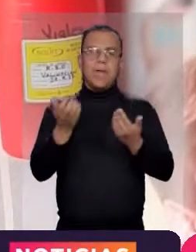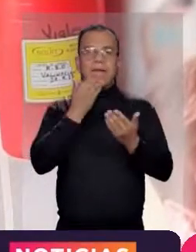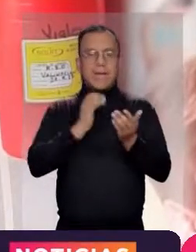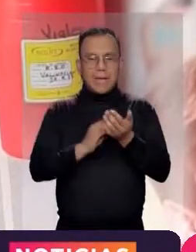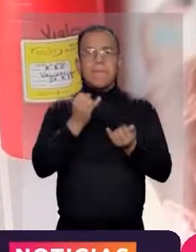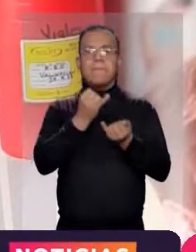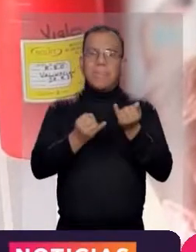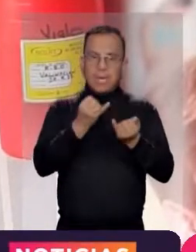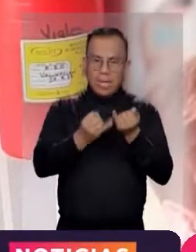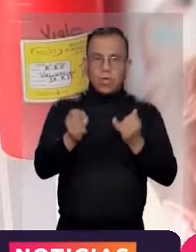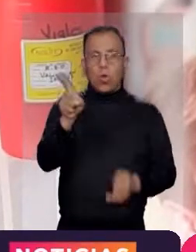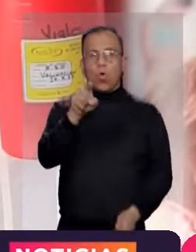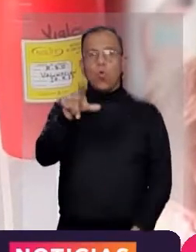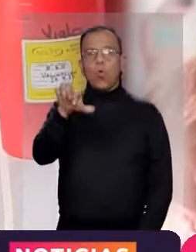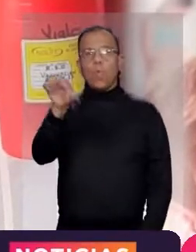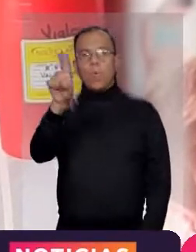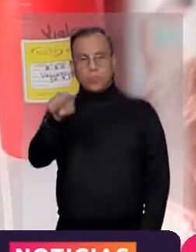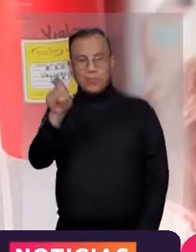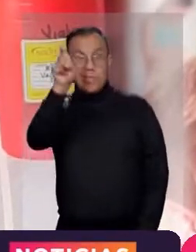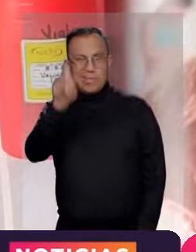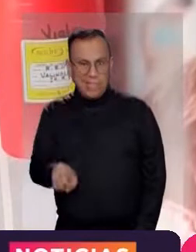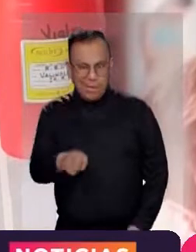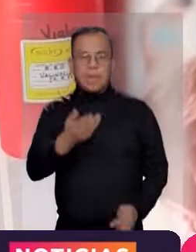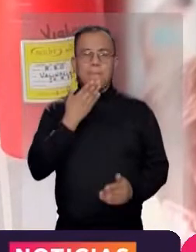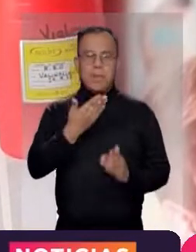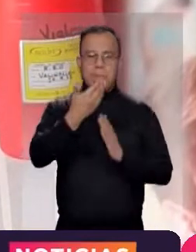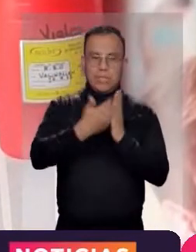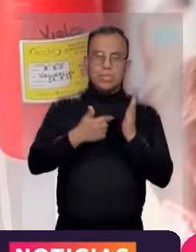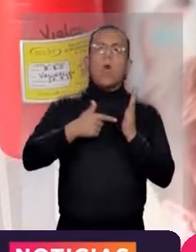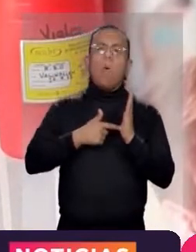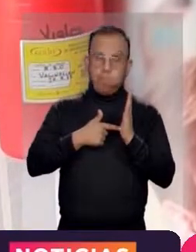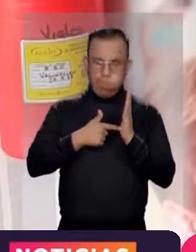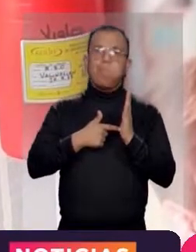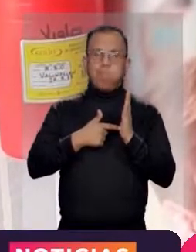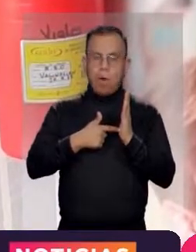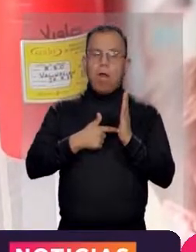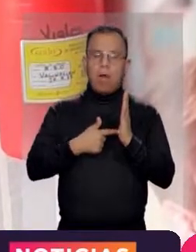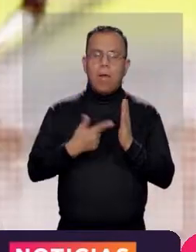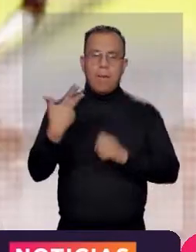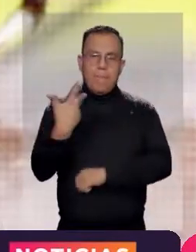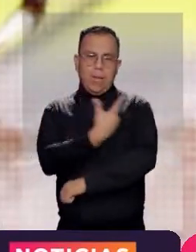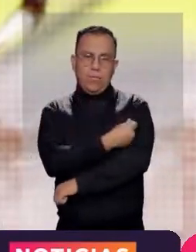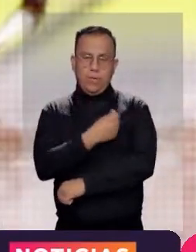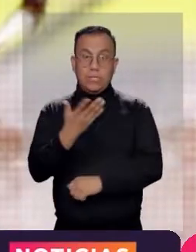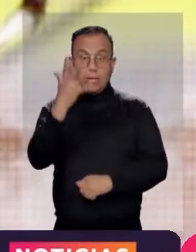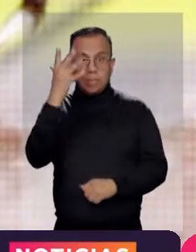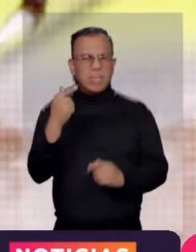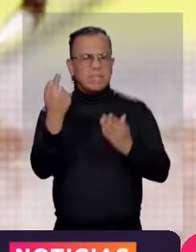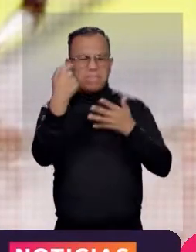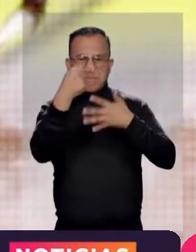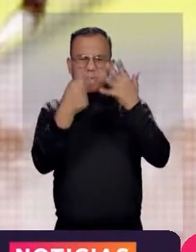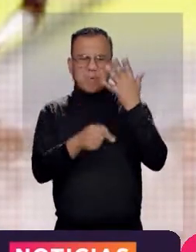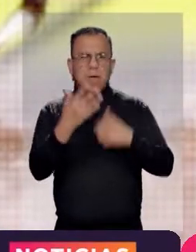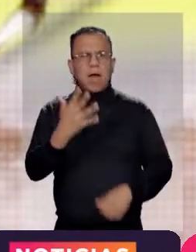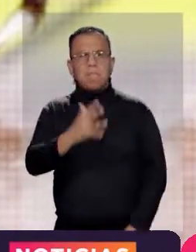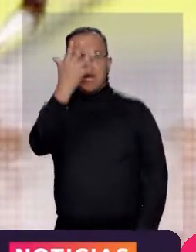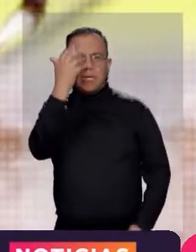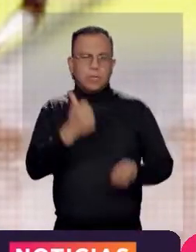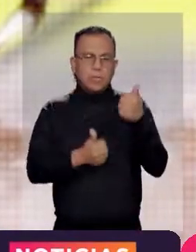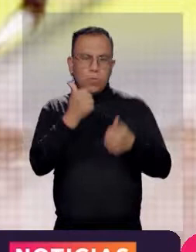el VIH, el lupus, deben tener una autorización para colocarse la vacunación. Los síntomas de la fiebre amarilla